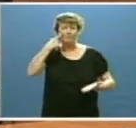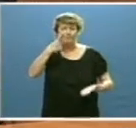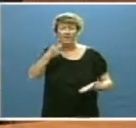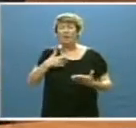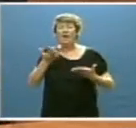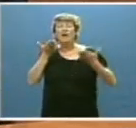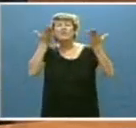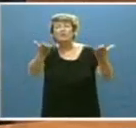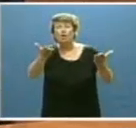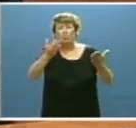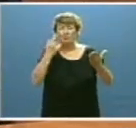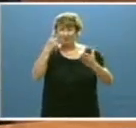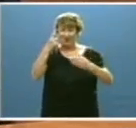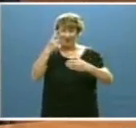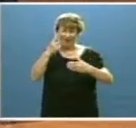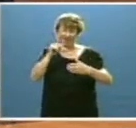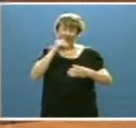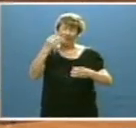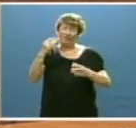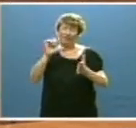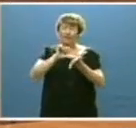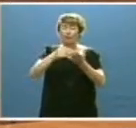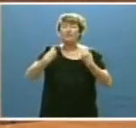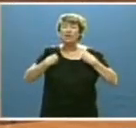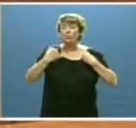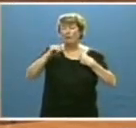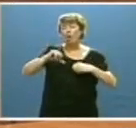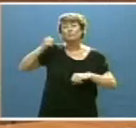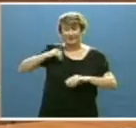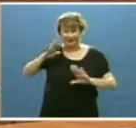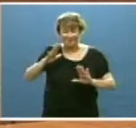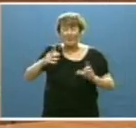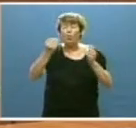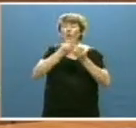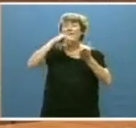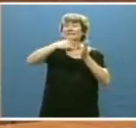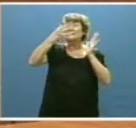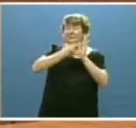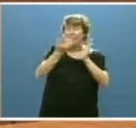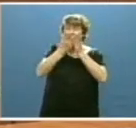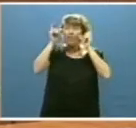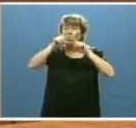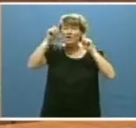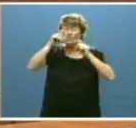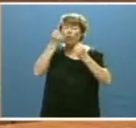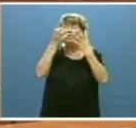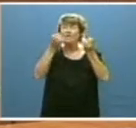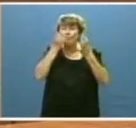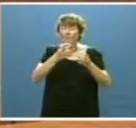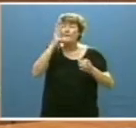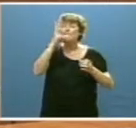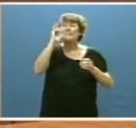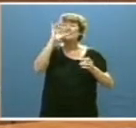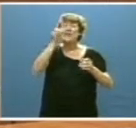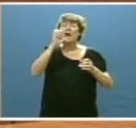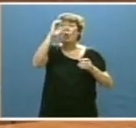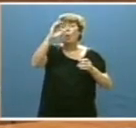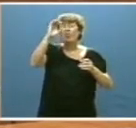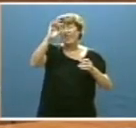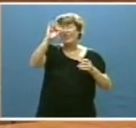hospitalaria con un sistema educativo que los informes pisa de la ocde bien en situando